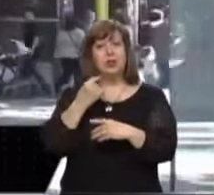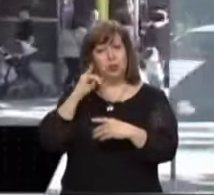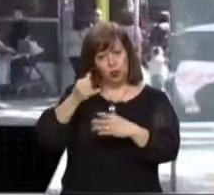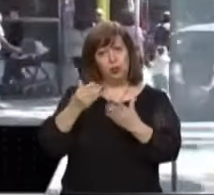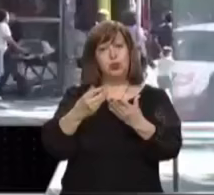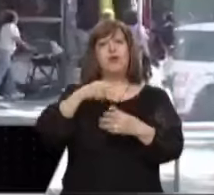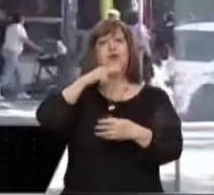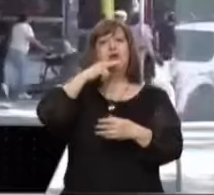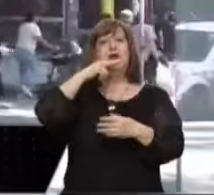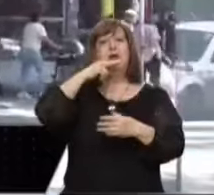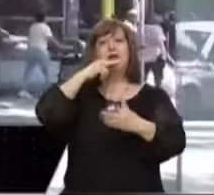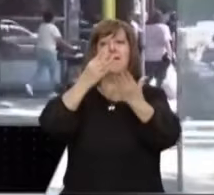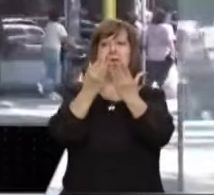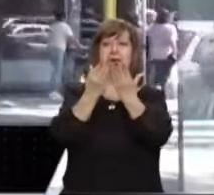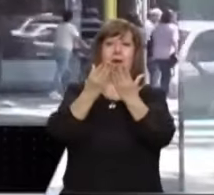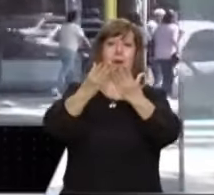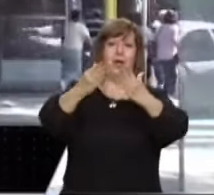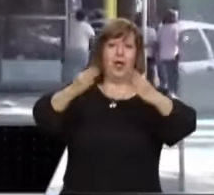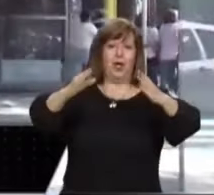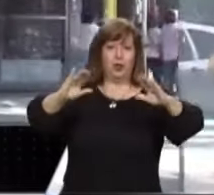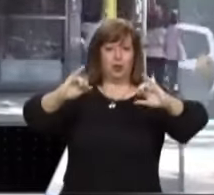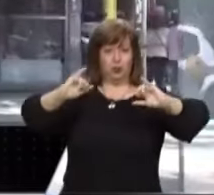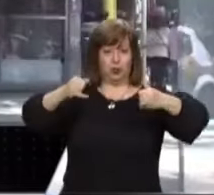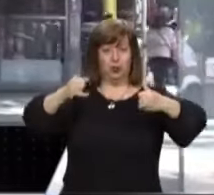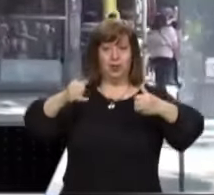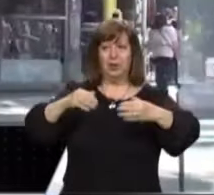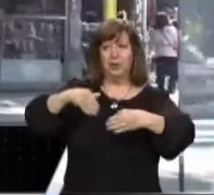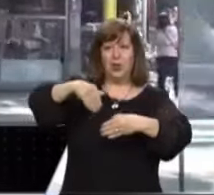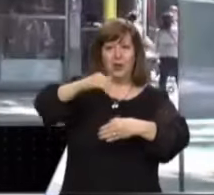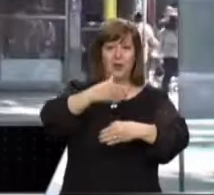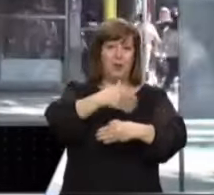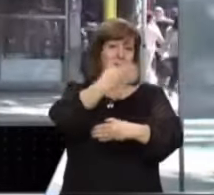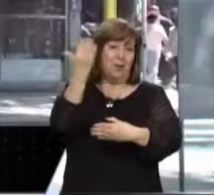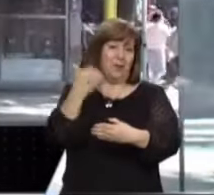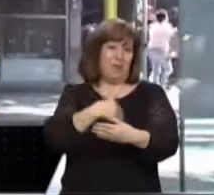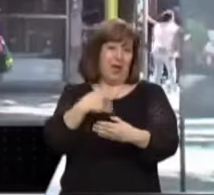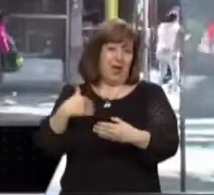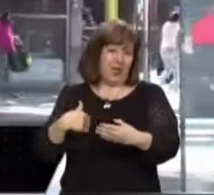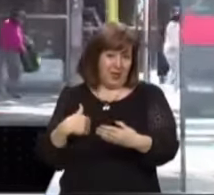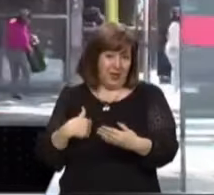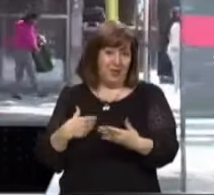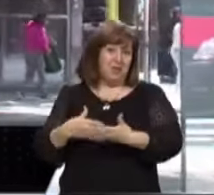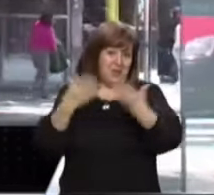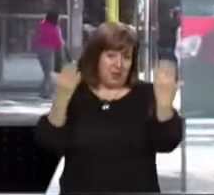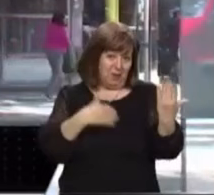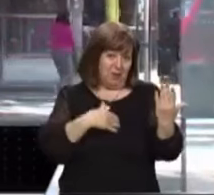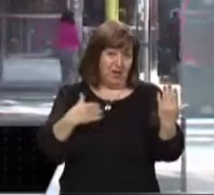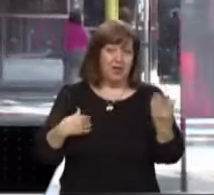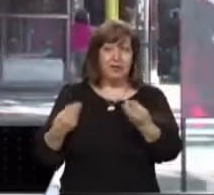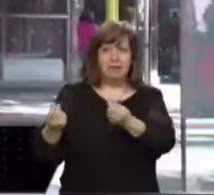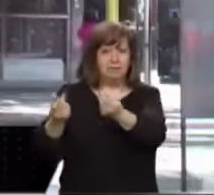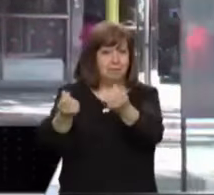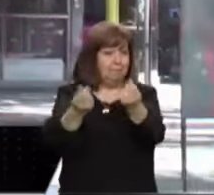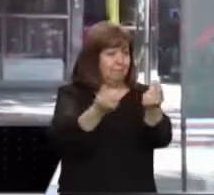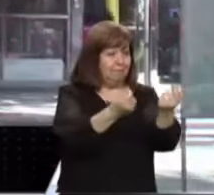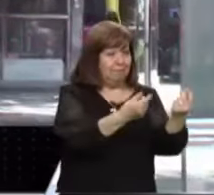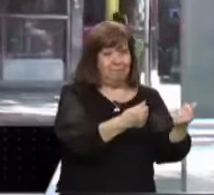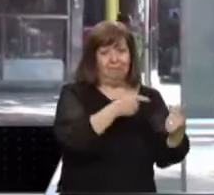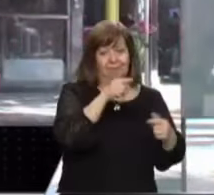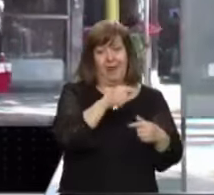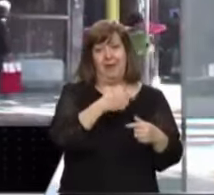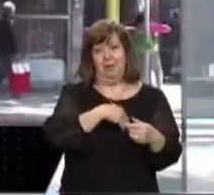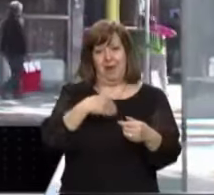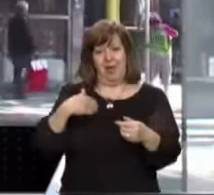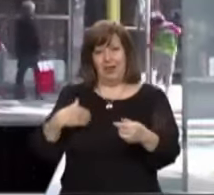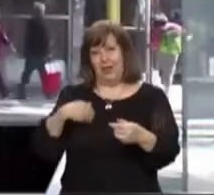porque es una de las fechas especiales, el Día de Mamá, donde el comercio de alguna manera u otra incrementa sus ventas,